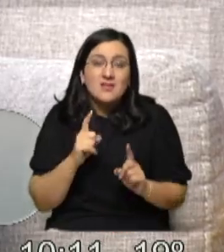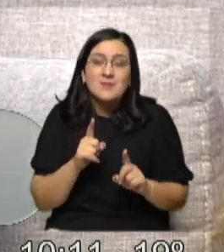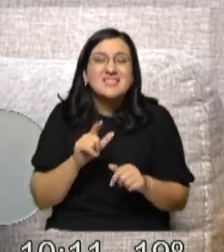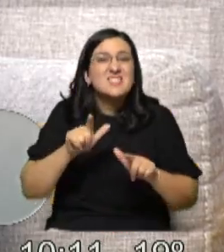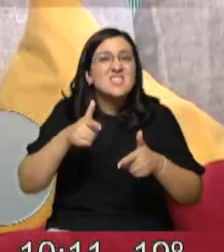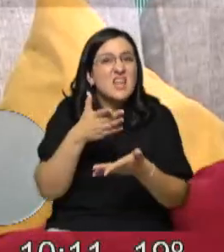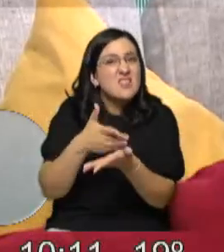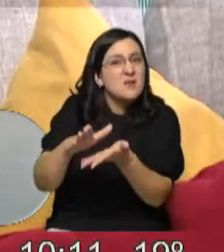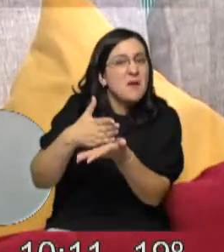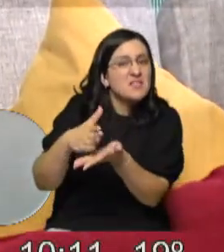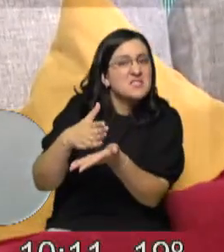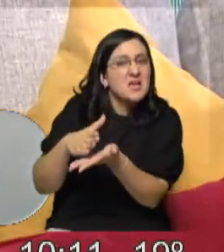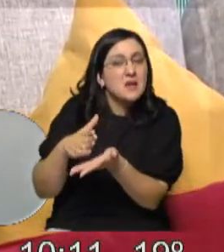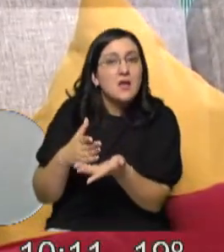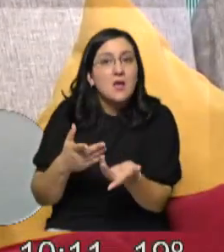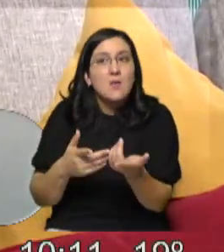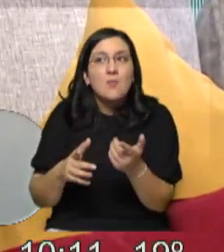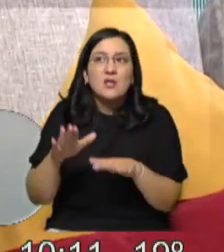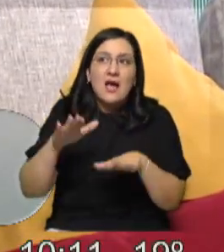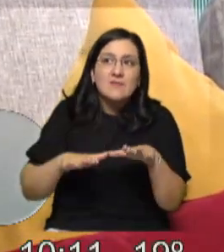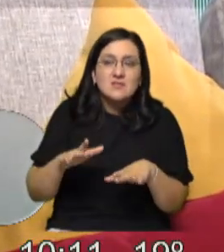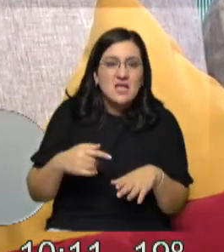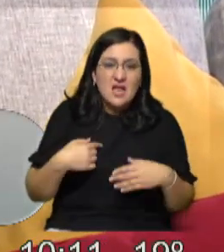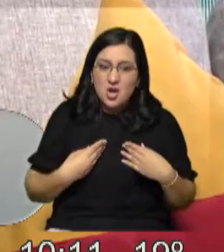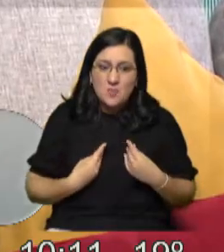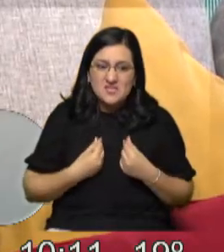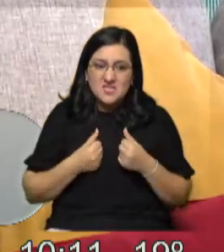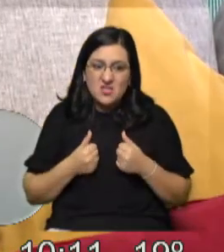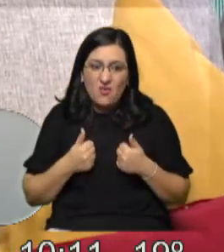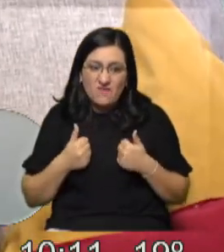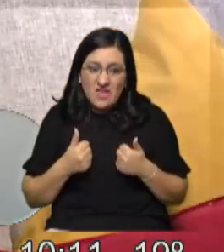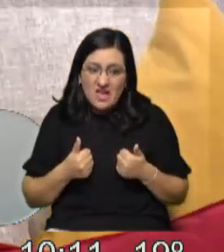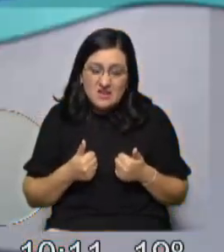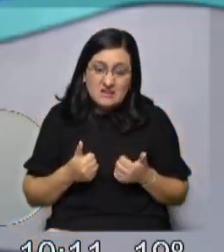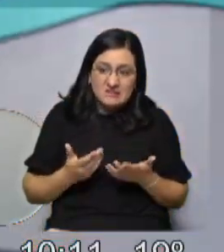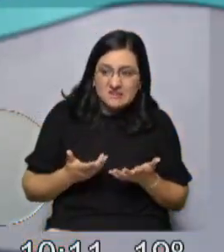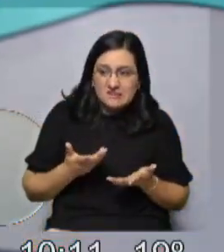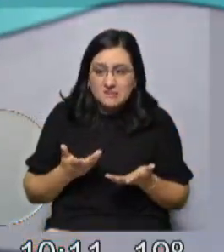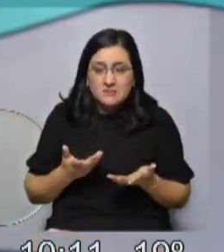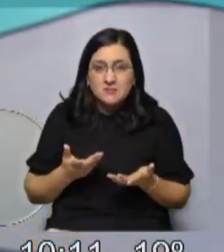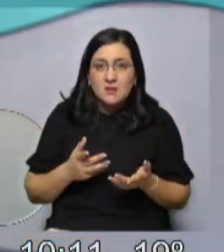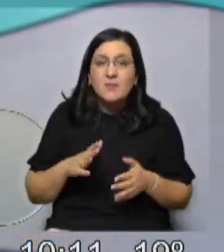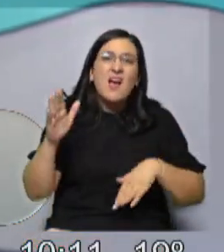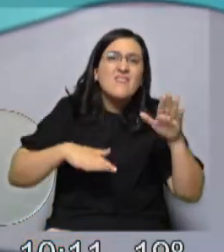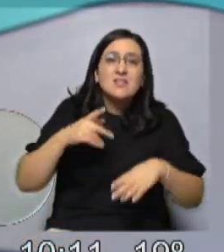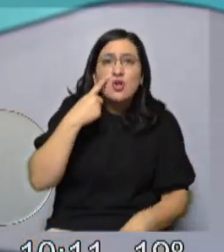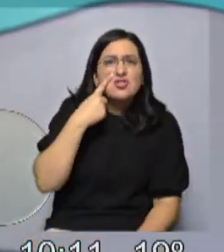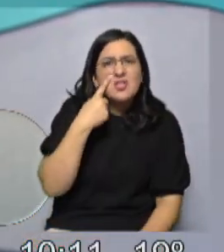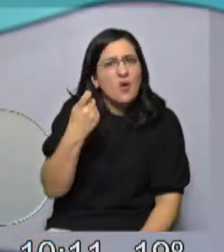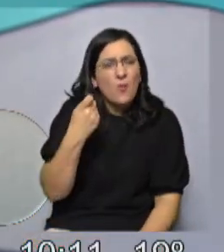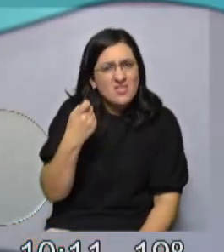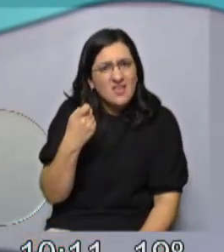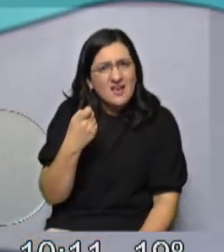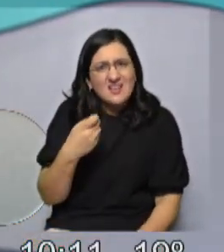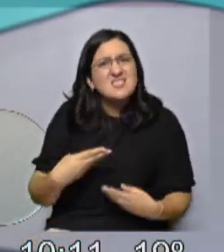estigmatizar. Sí. Porque a veces hay como una asociación de no estoy bien y capaz que son... No, pero incluso que ni se dan cuenta de que están actuando y